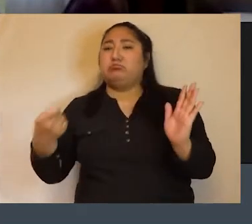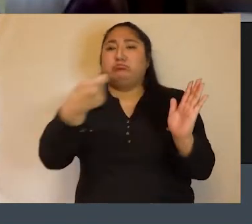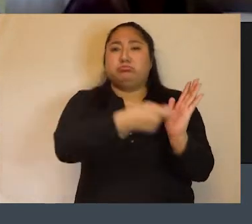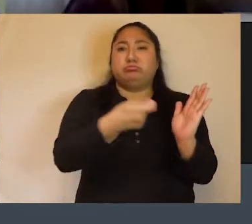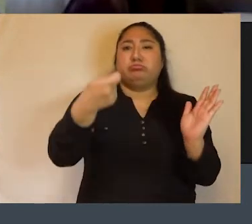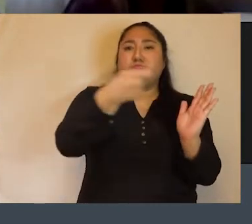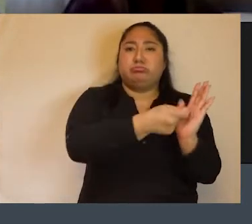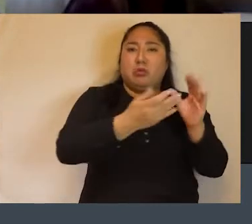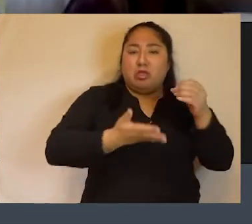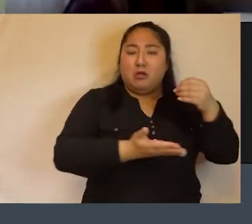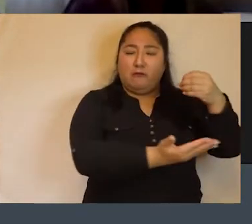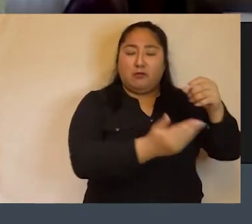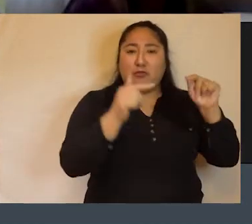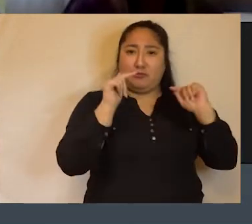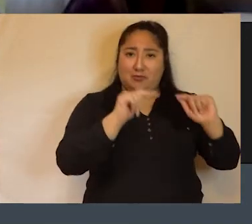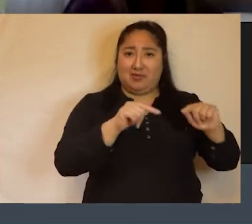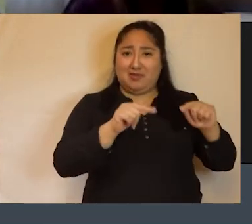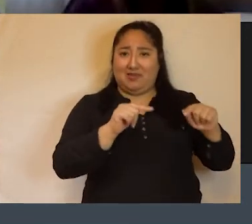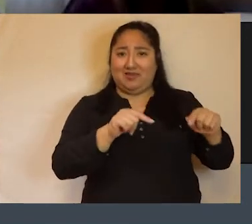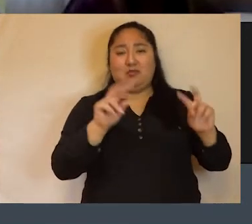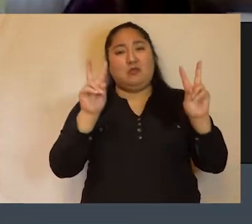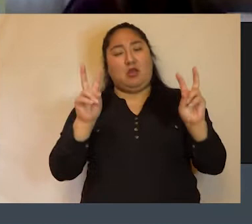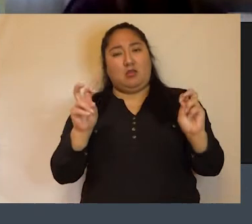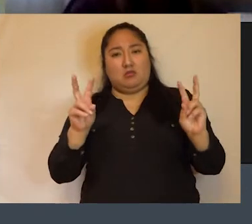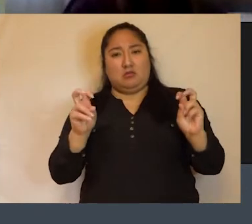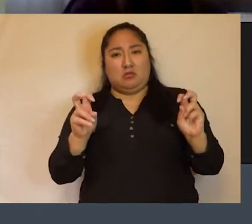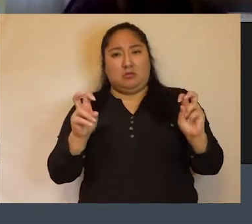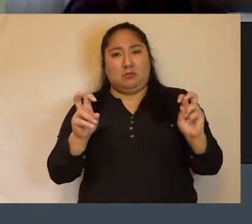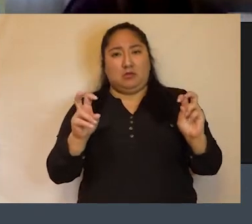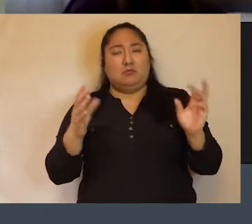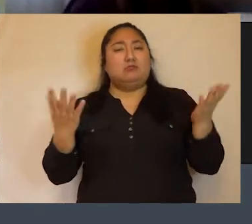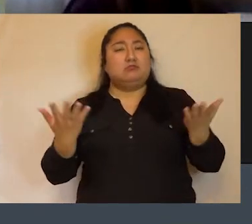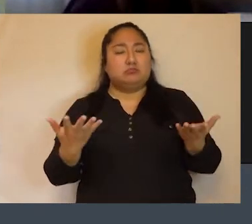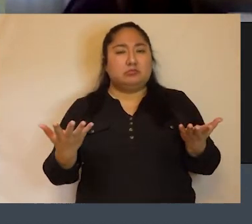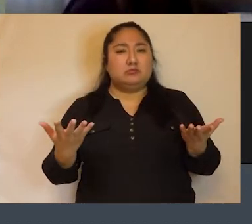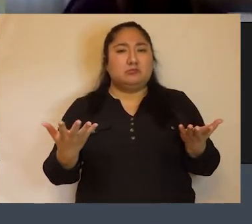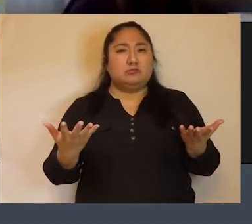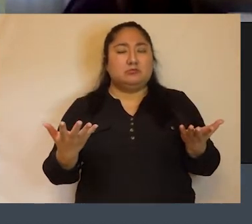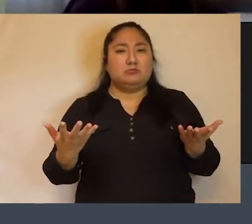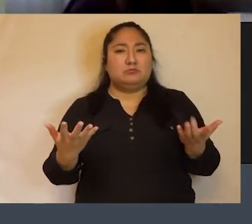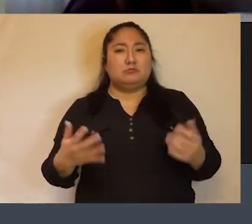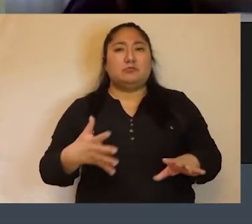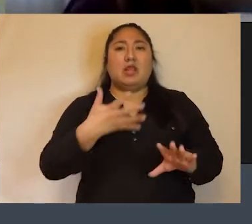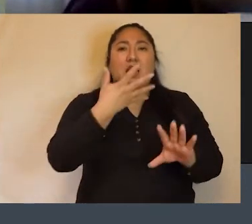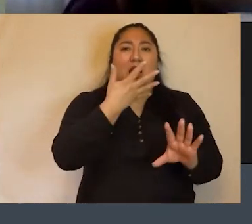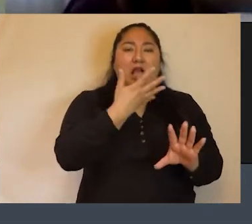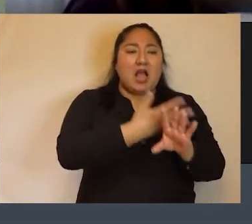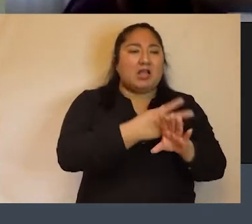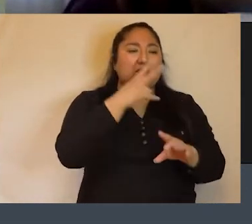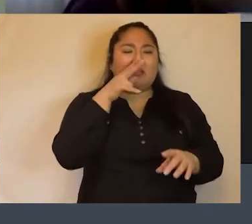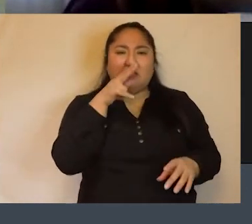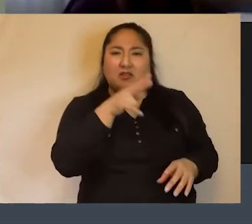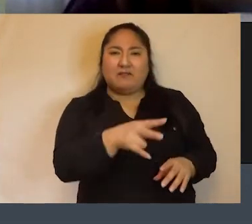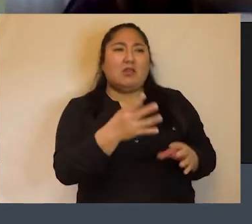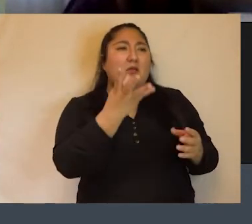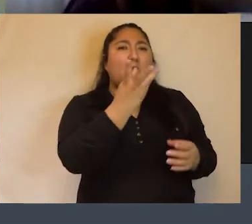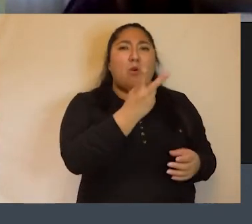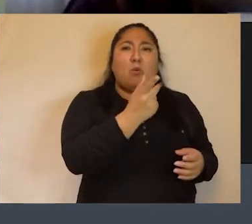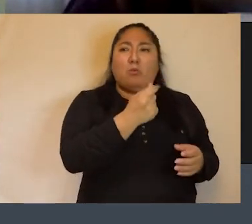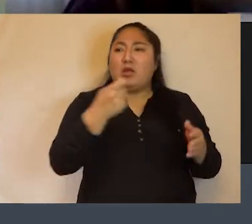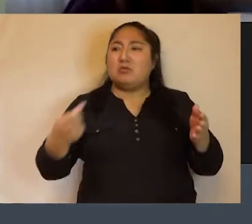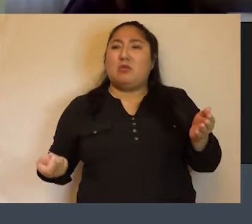ingreso de los fondos. Y ahí entonces estamos con un tema con respecto a que efectivamente hay que